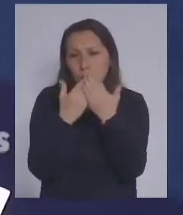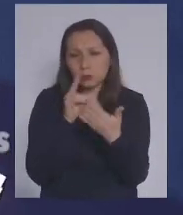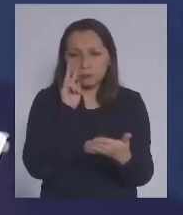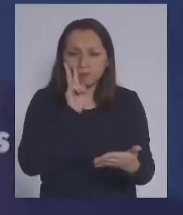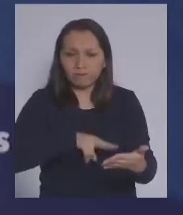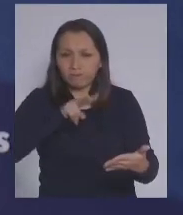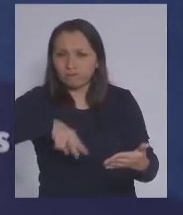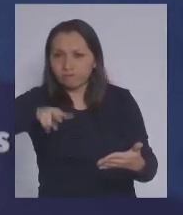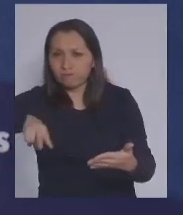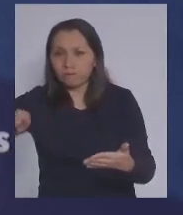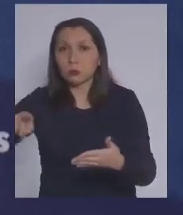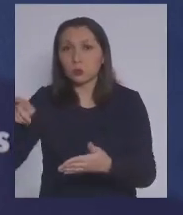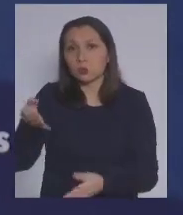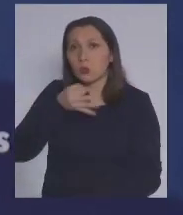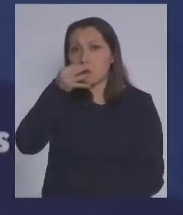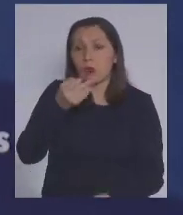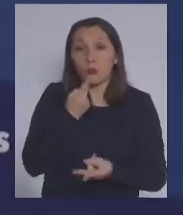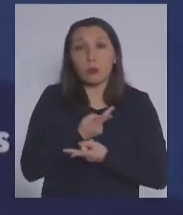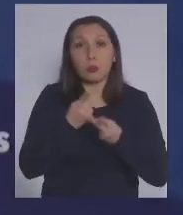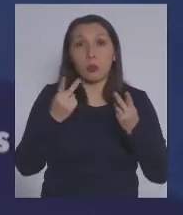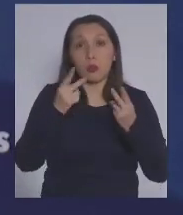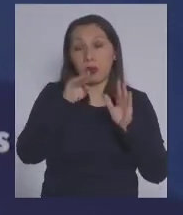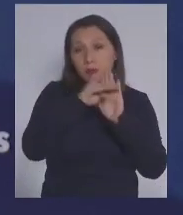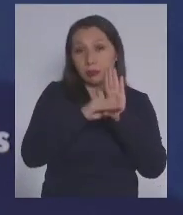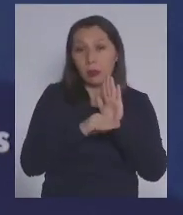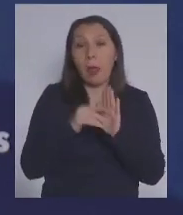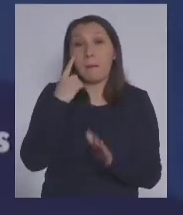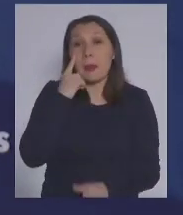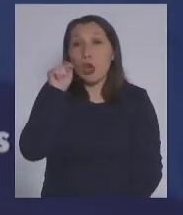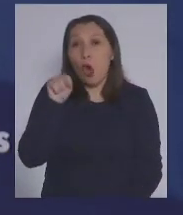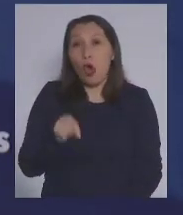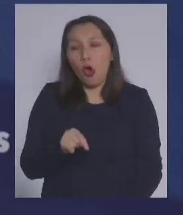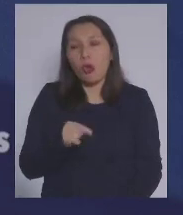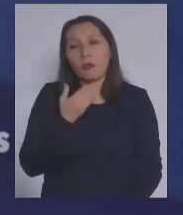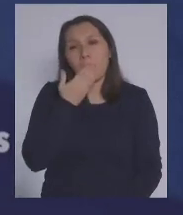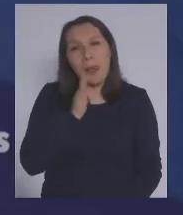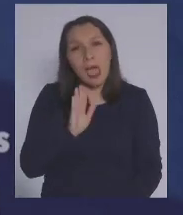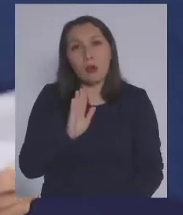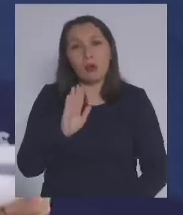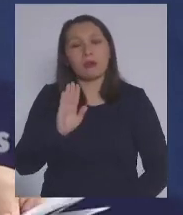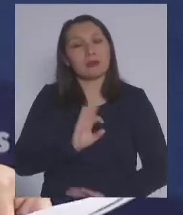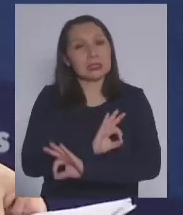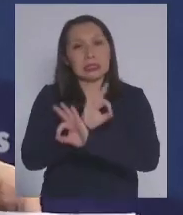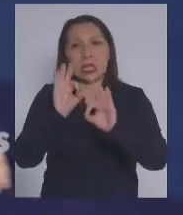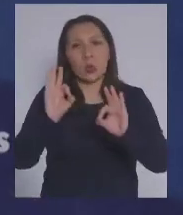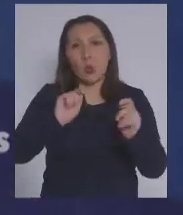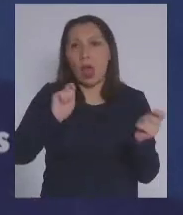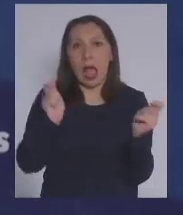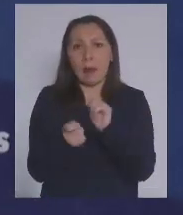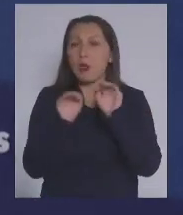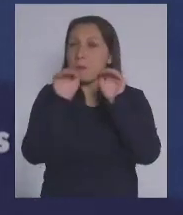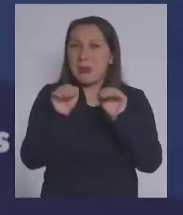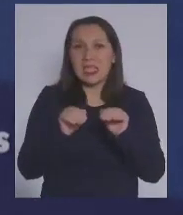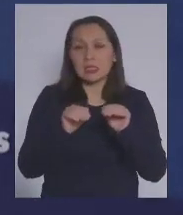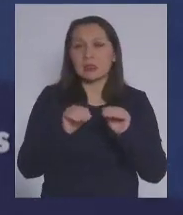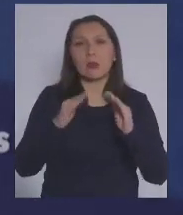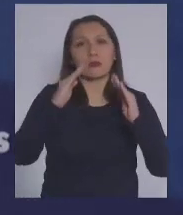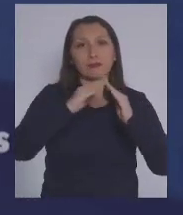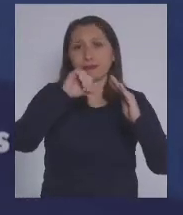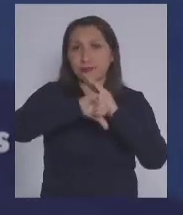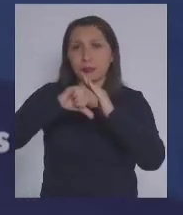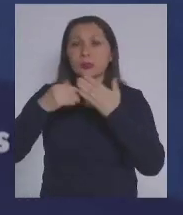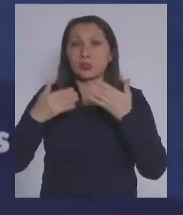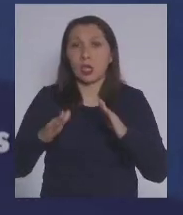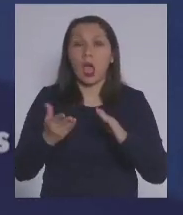como dice usted anunciamos medidas pero hoy día hemos decidido por el momento no hacer ningún cambio se mantienen las medidas